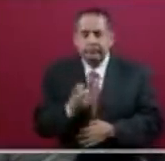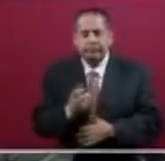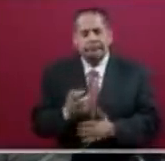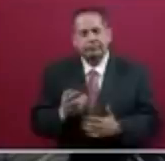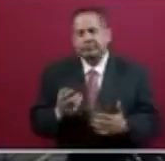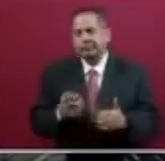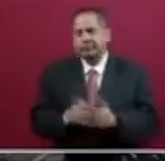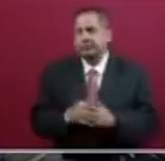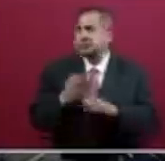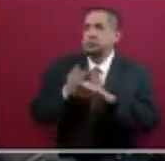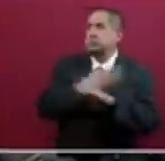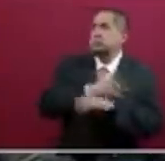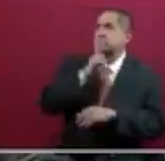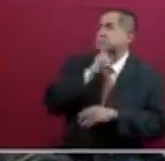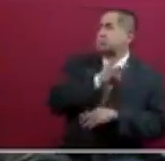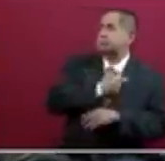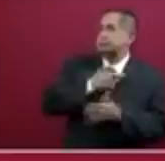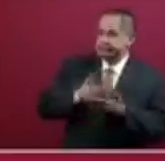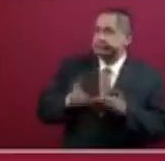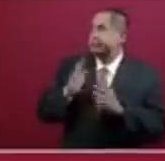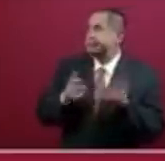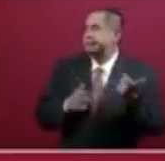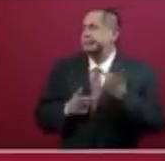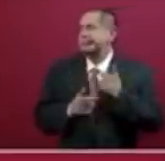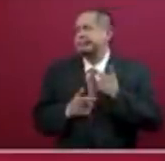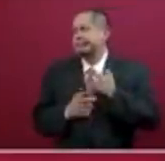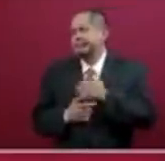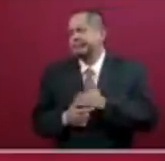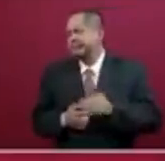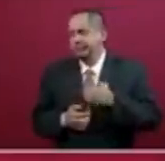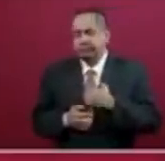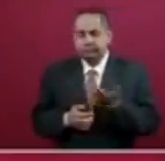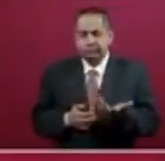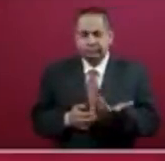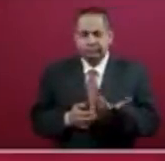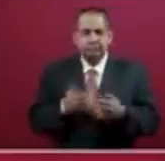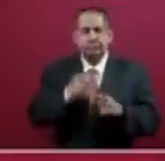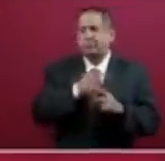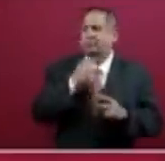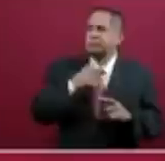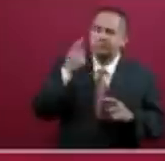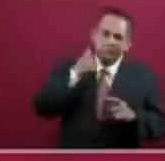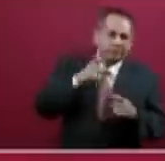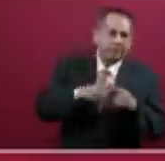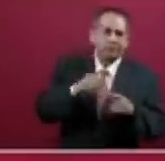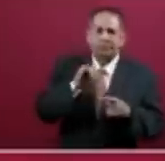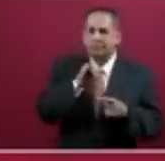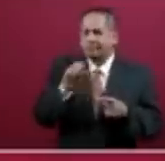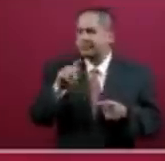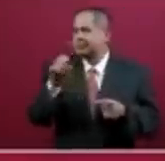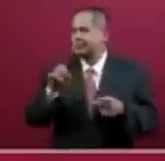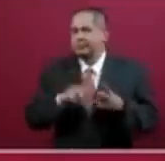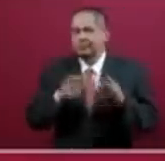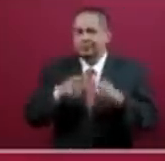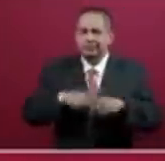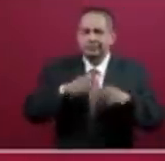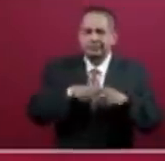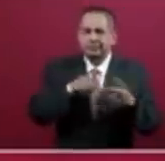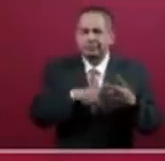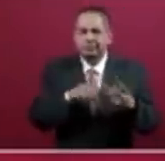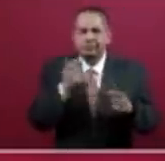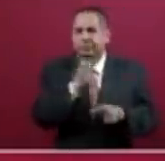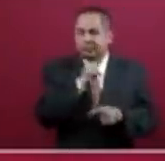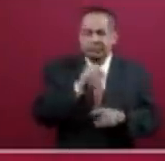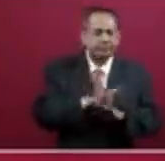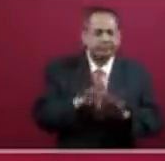y que antes no recibía nada porque era jubilado o era pensionado del ISSSTE, del seguro, y no